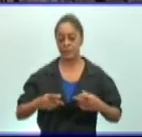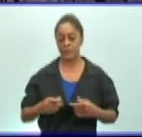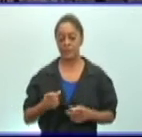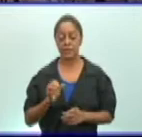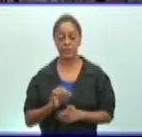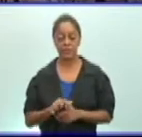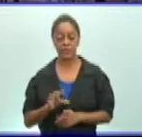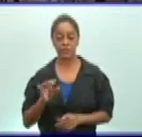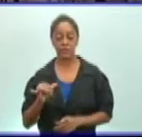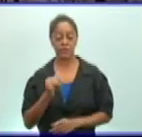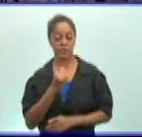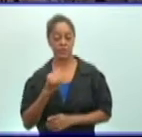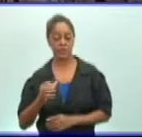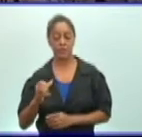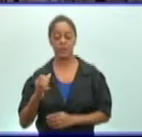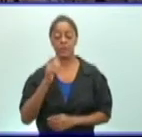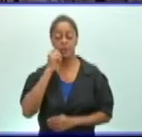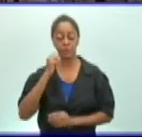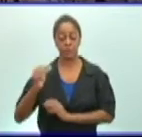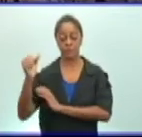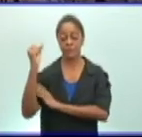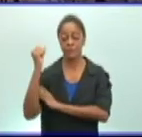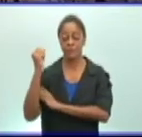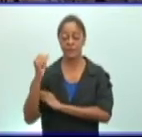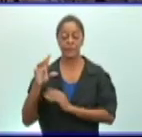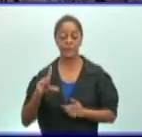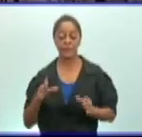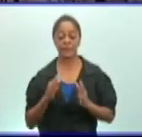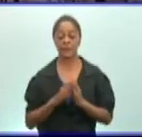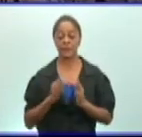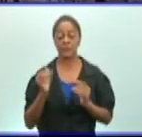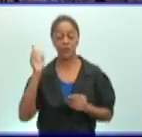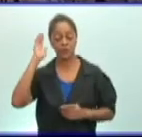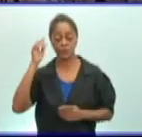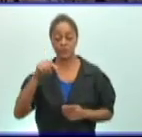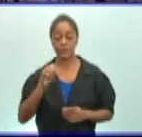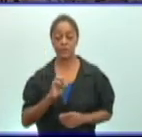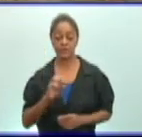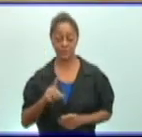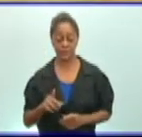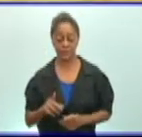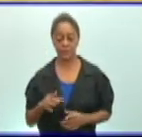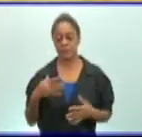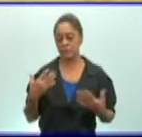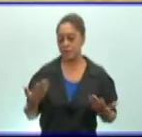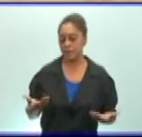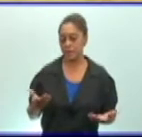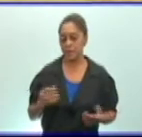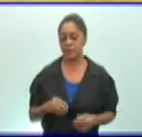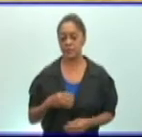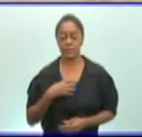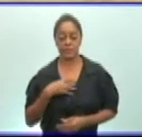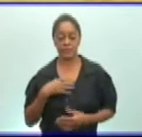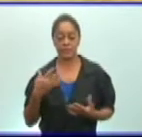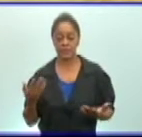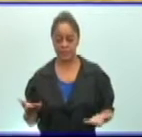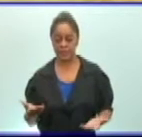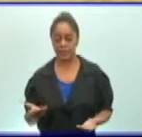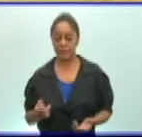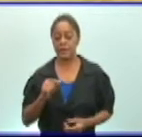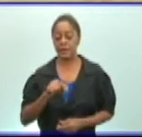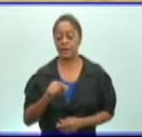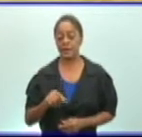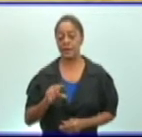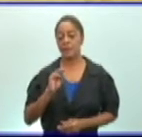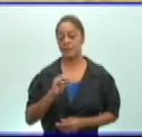comenzábamos con el video de Hércules, que refería a algunos de los dioses fundamentales de esta sociedad, qué características tiene precisamente. Aquí les